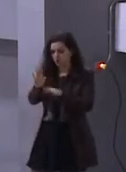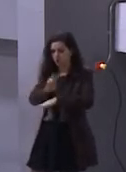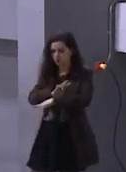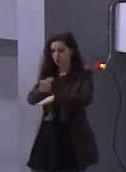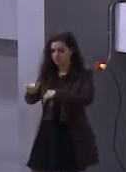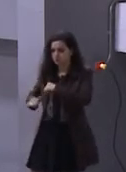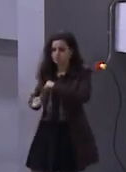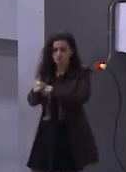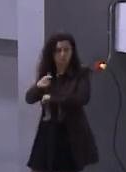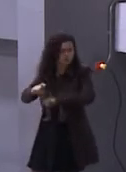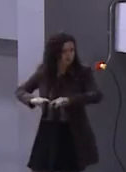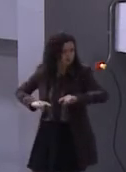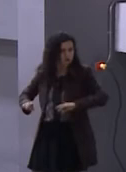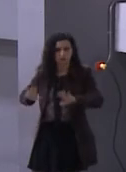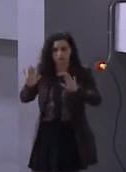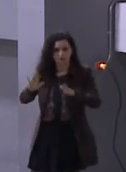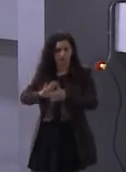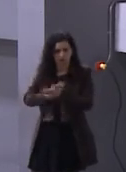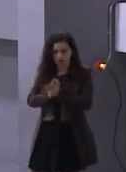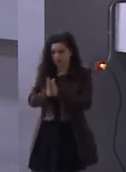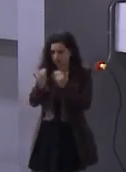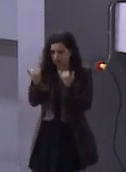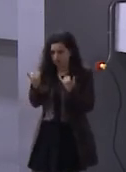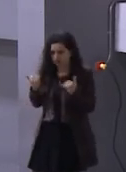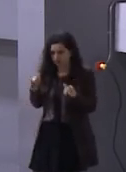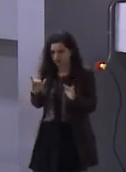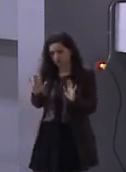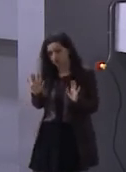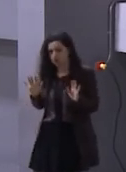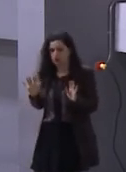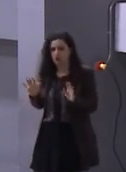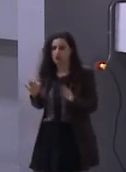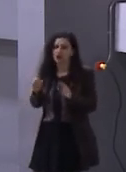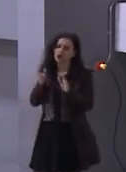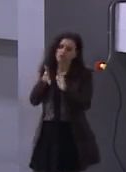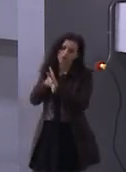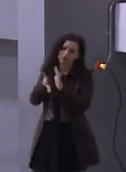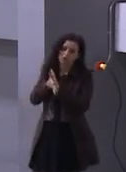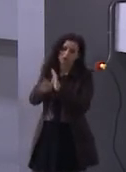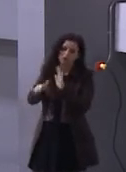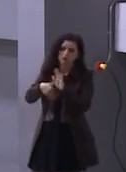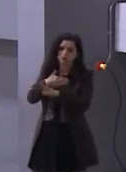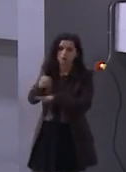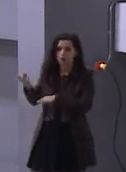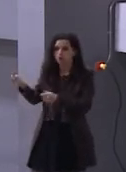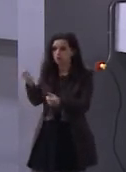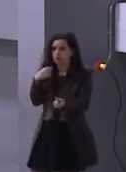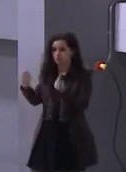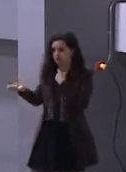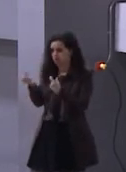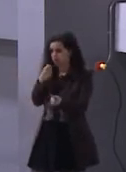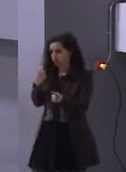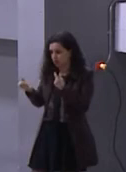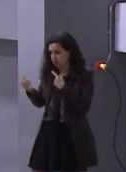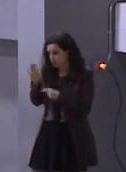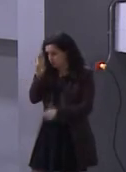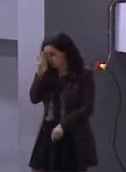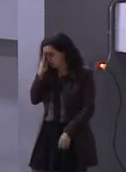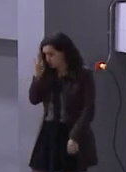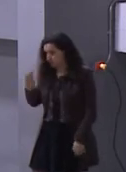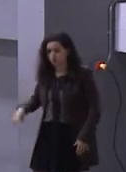vicerrector administrativo. Y con eso cerramos un poco la reunión informativa para abrir paso a preguntas e